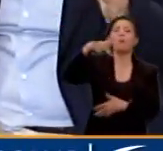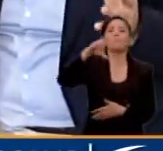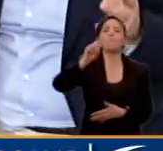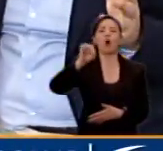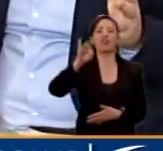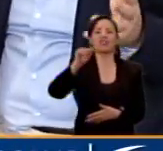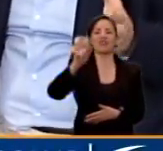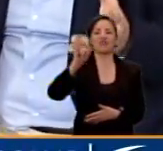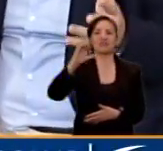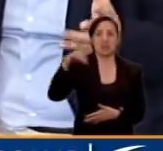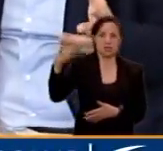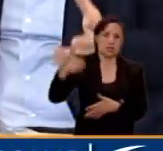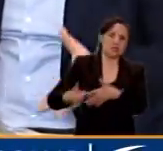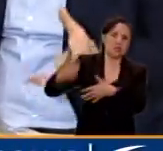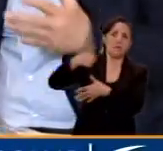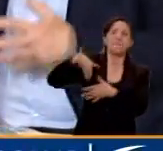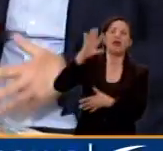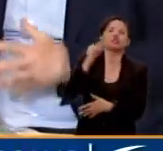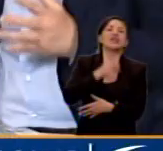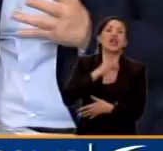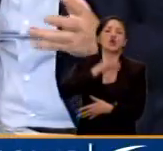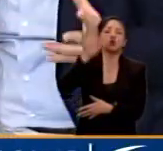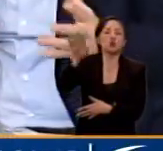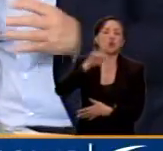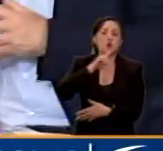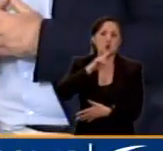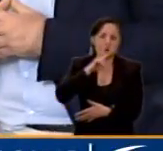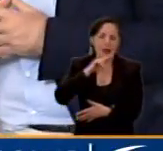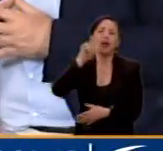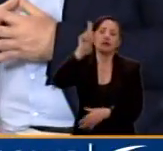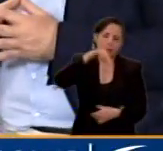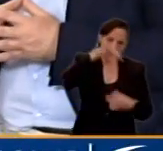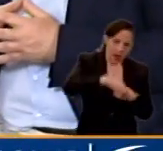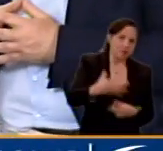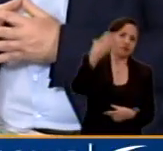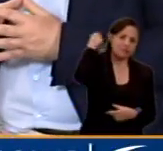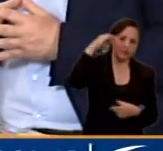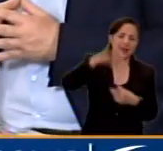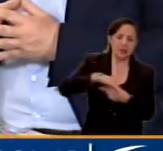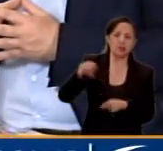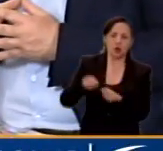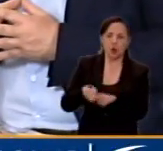era el cargo máximo de la religión romana, que también era por elección, y finalmente